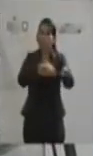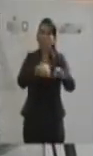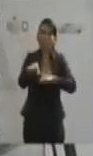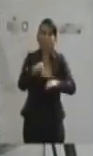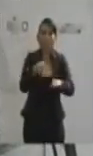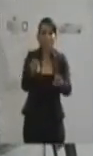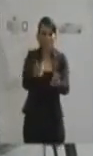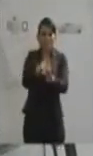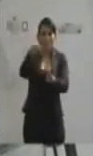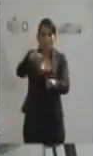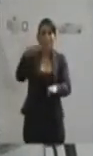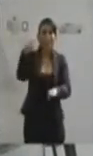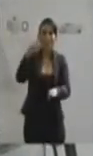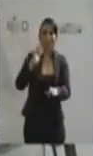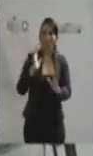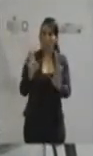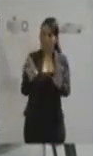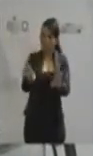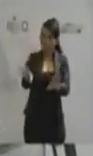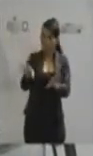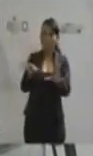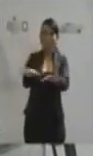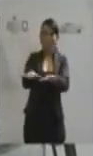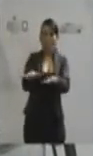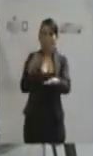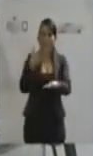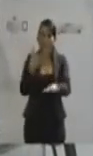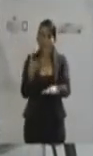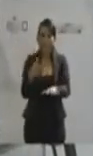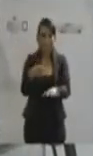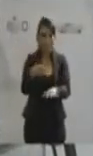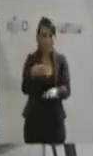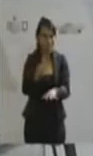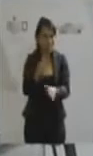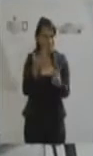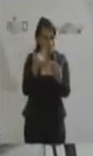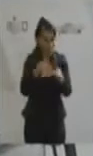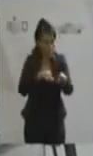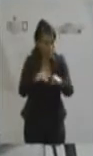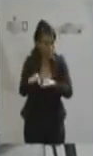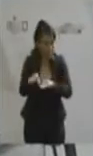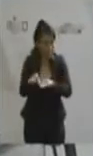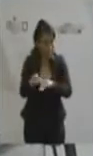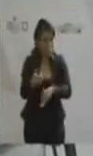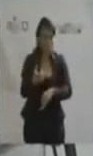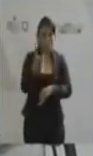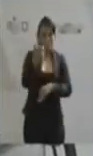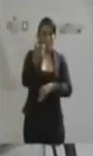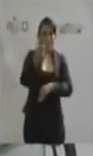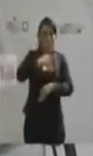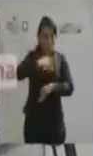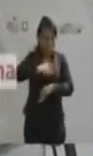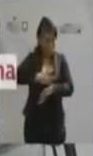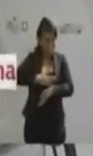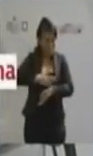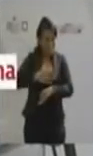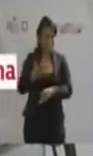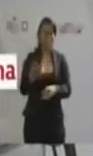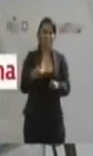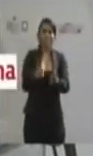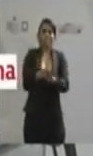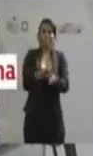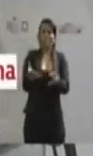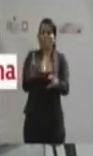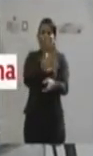ejemplo nacional no tengamos trabajo es justo que los salarios sean los que percibimos y no podamos ni mandar a